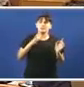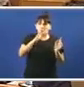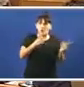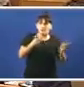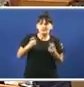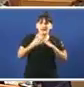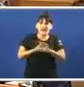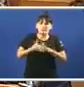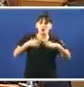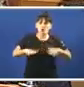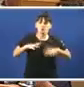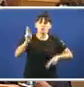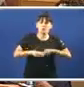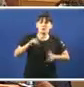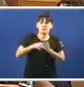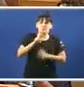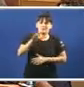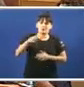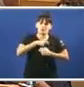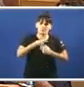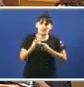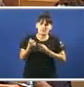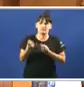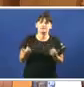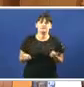falar del oito o 25 de novembro.